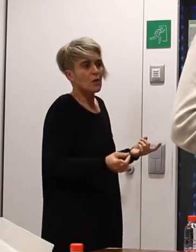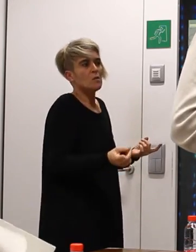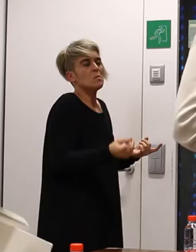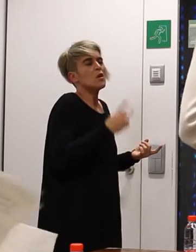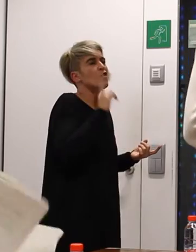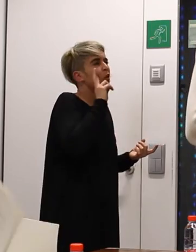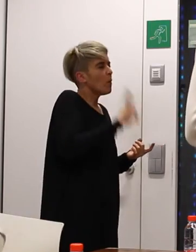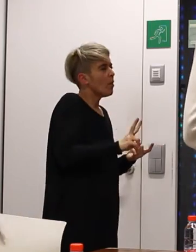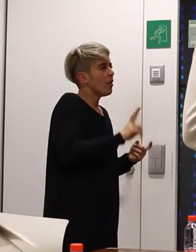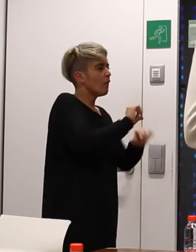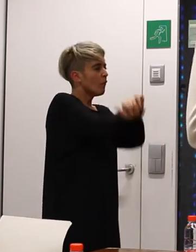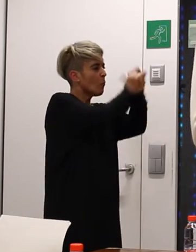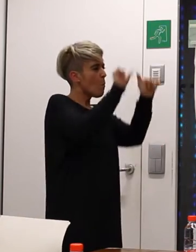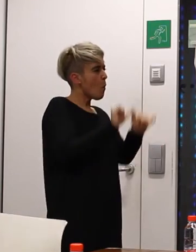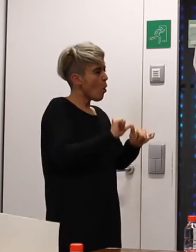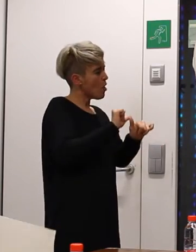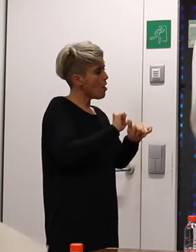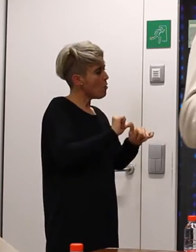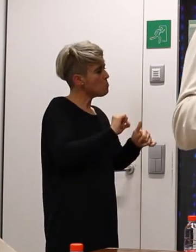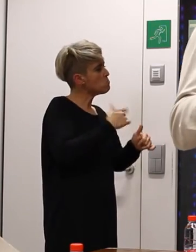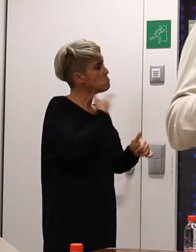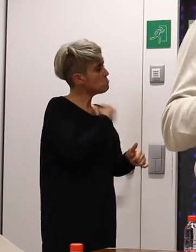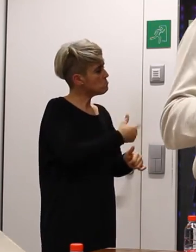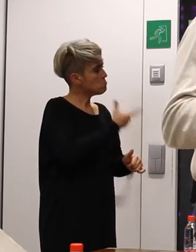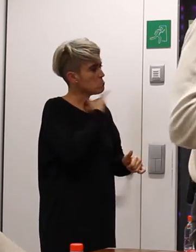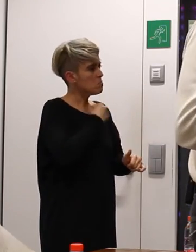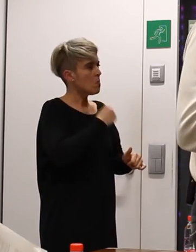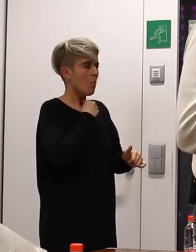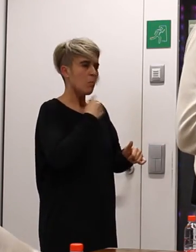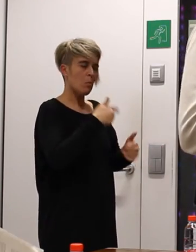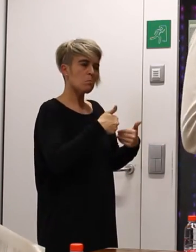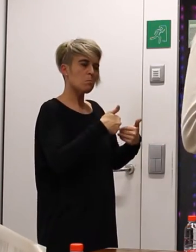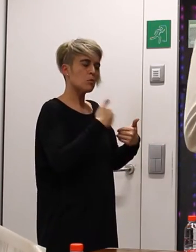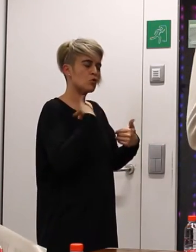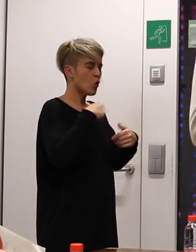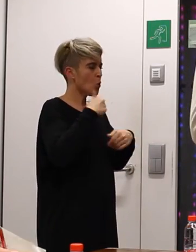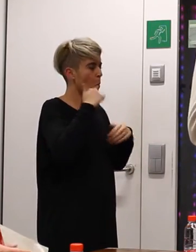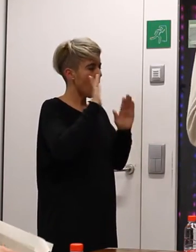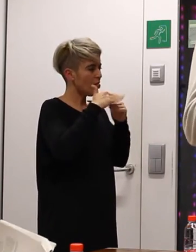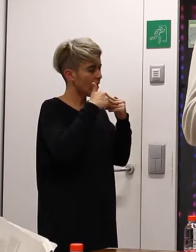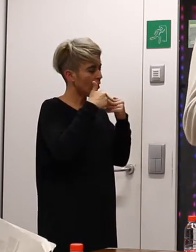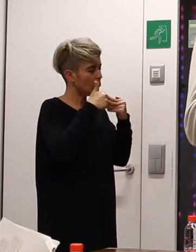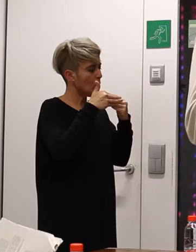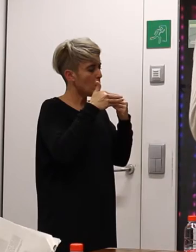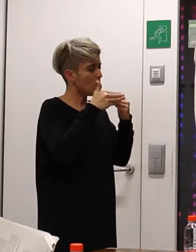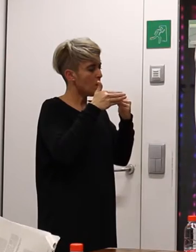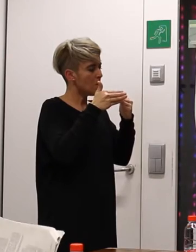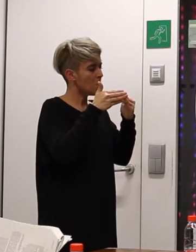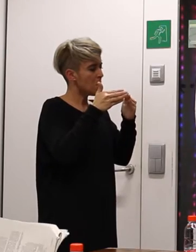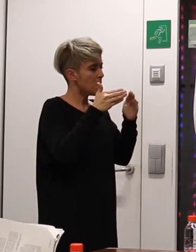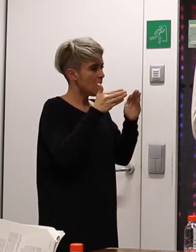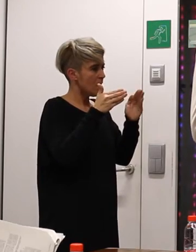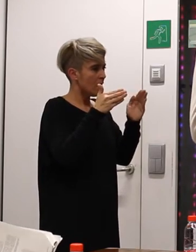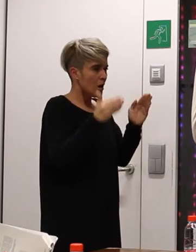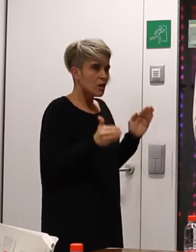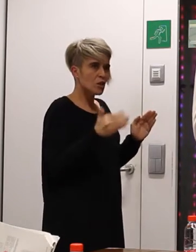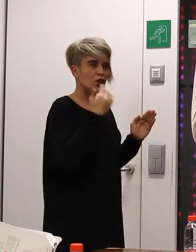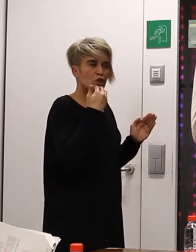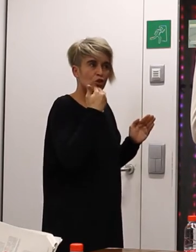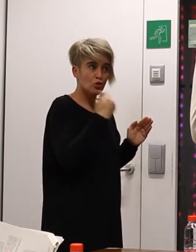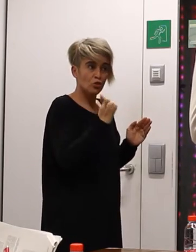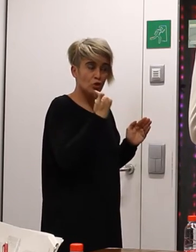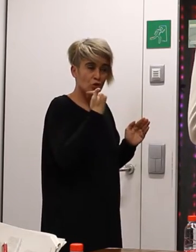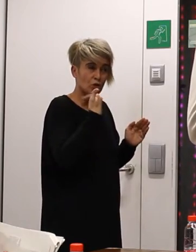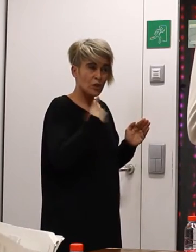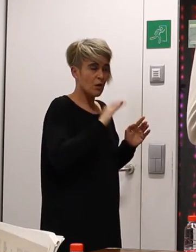que competir. Y a partir de ahí se empezaron a abrir una serie de ventanas que no solo han acabado llevando energía limpia a mi casa,